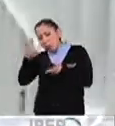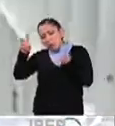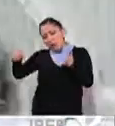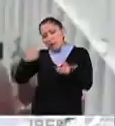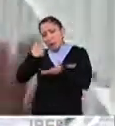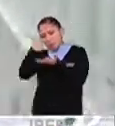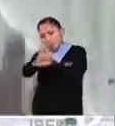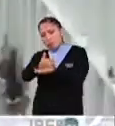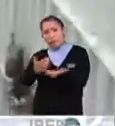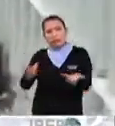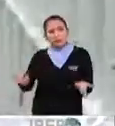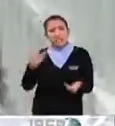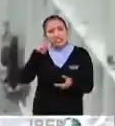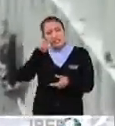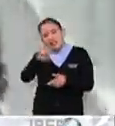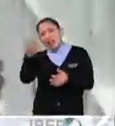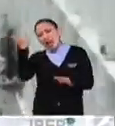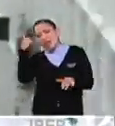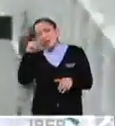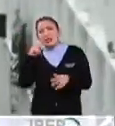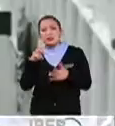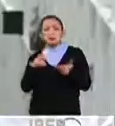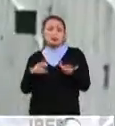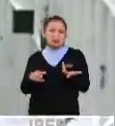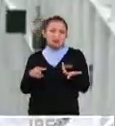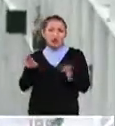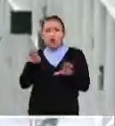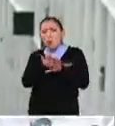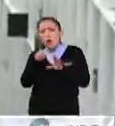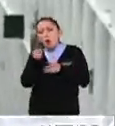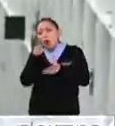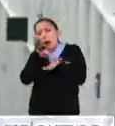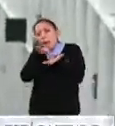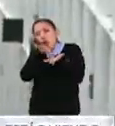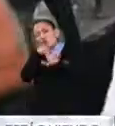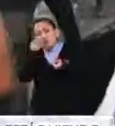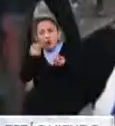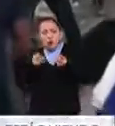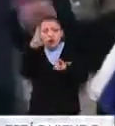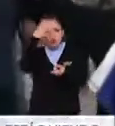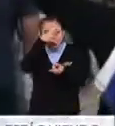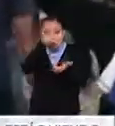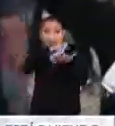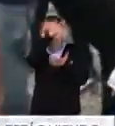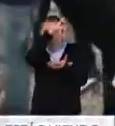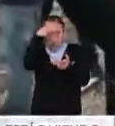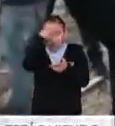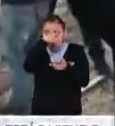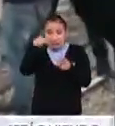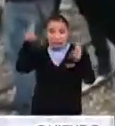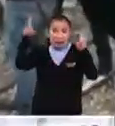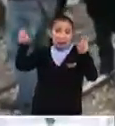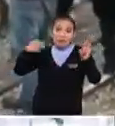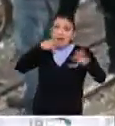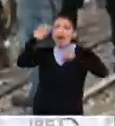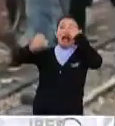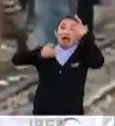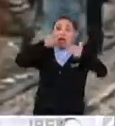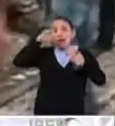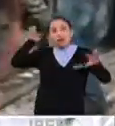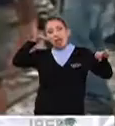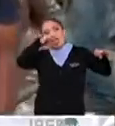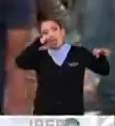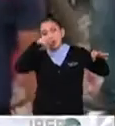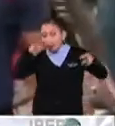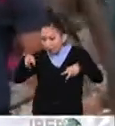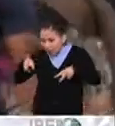tema prioritario, que sí se visibilizó y se dio ciertos recursos y prioridad con Trump, gracias a Trump, que hizo este tema escandaloso.